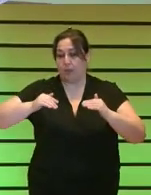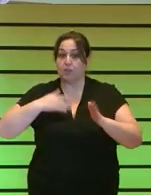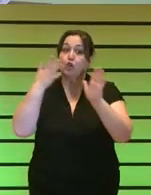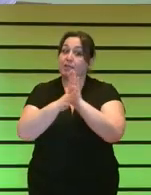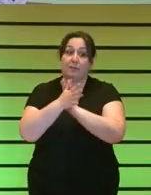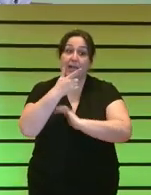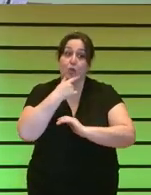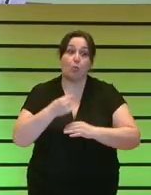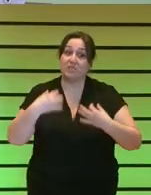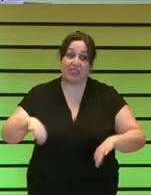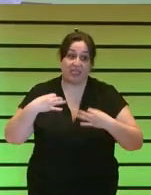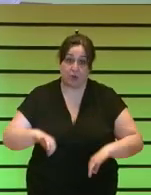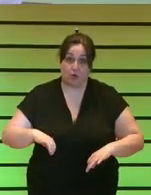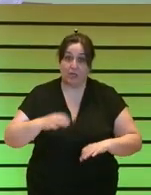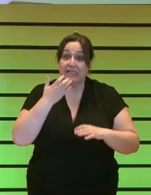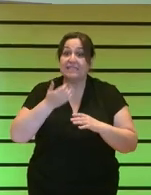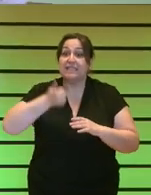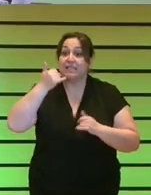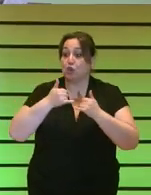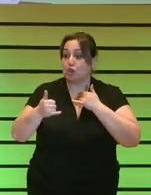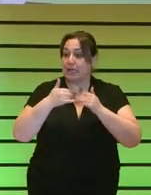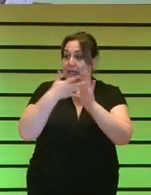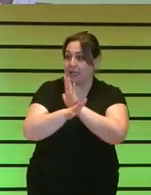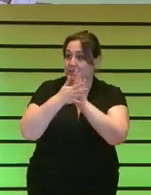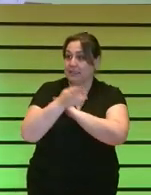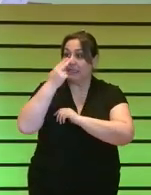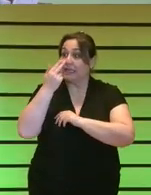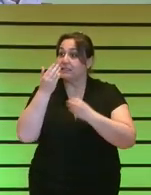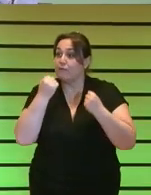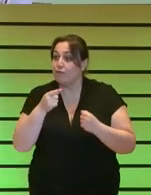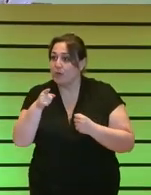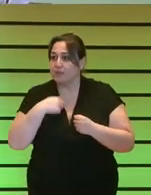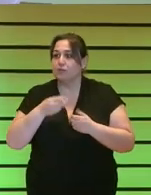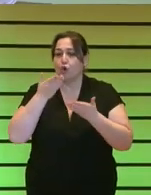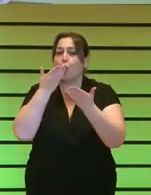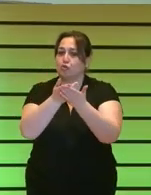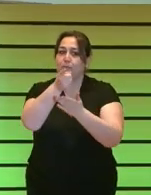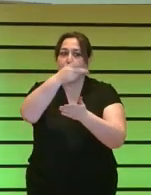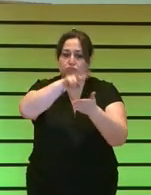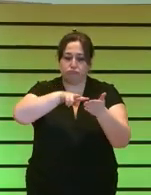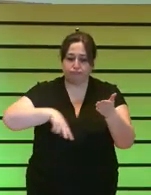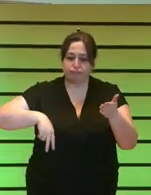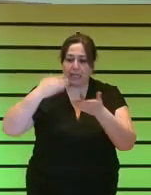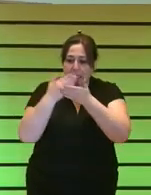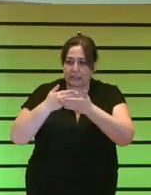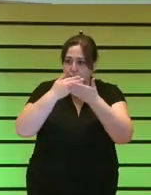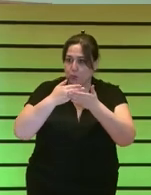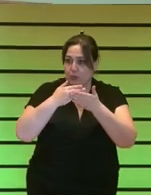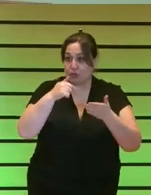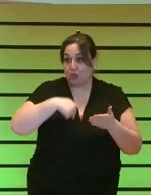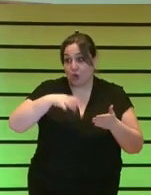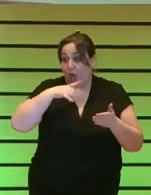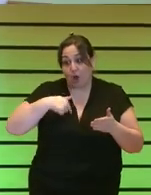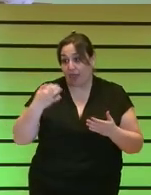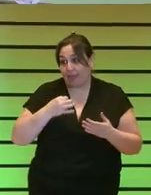si alguna de estas líneas os interesan Os pido que leáis estudio rigurosos que hay de todas ellas ahora a mí no me queda más